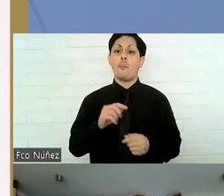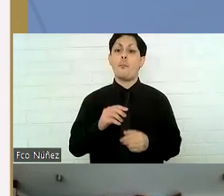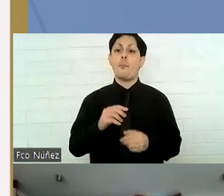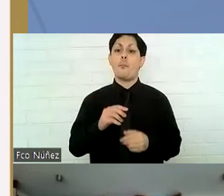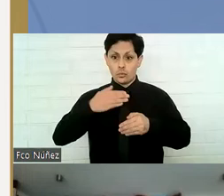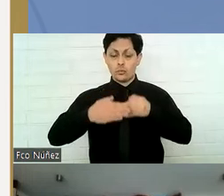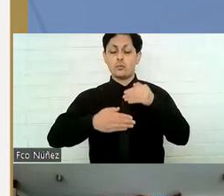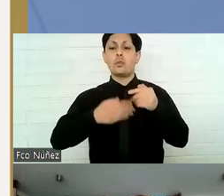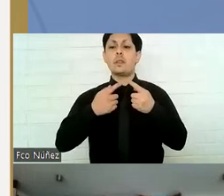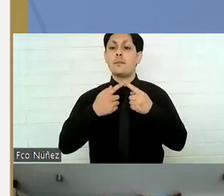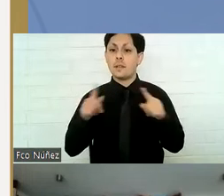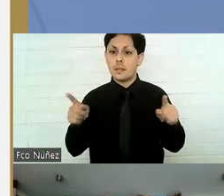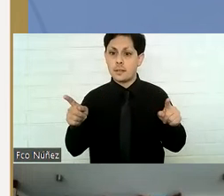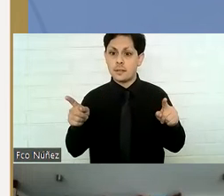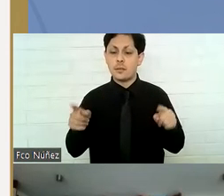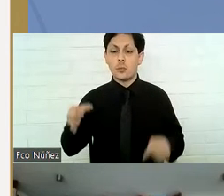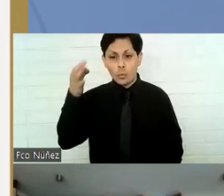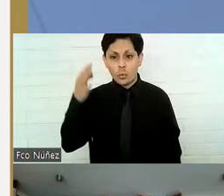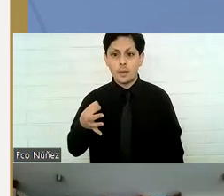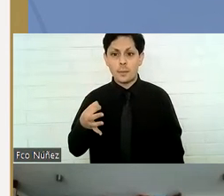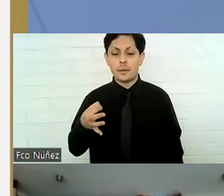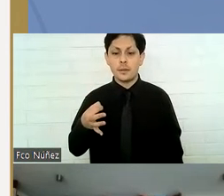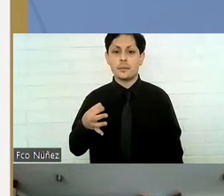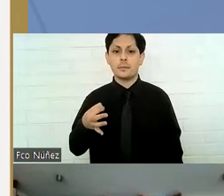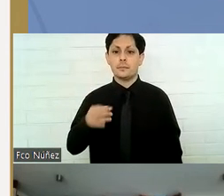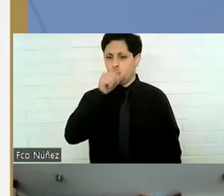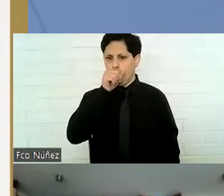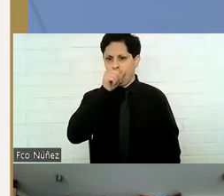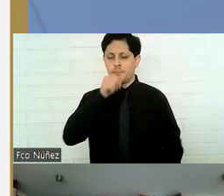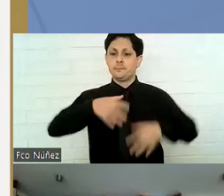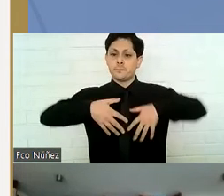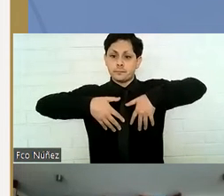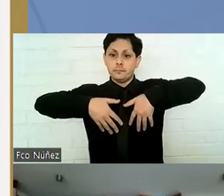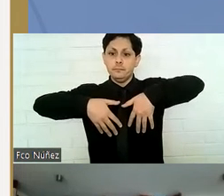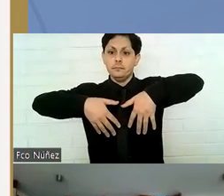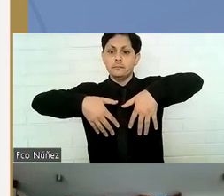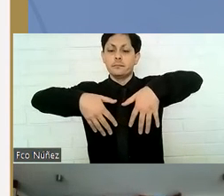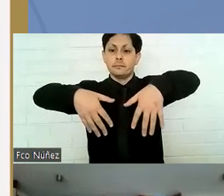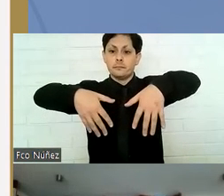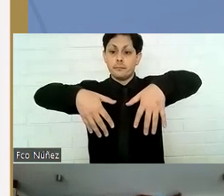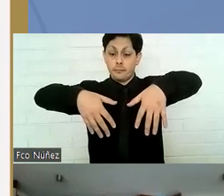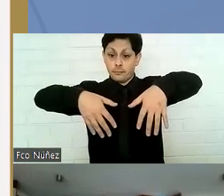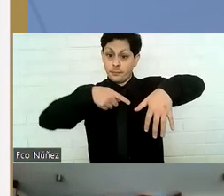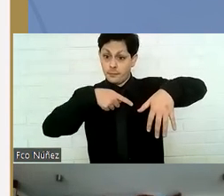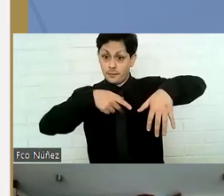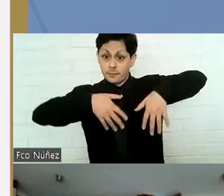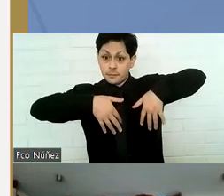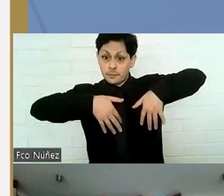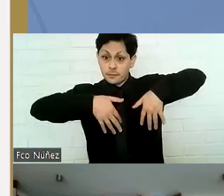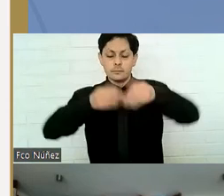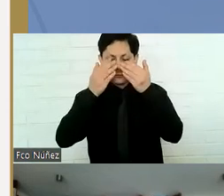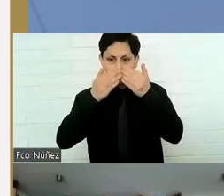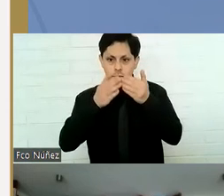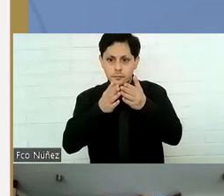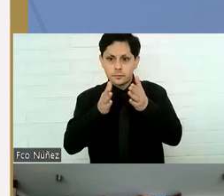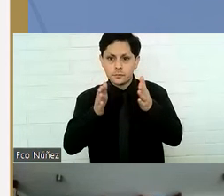¿m? Y justamente el movimiento DISCA está abriendo las posibilidades de quiénes